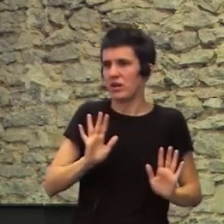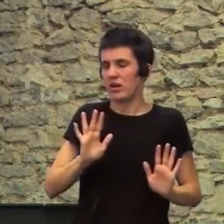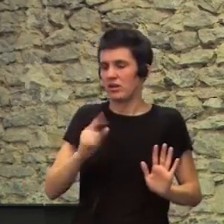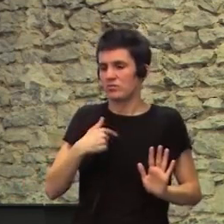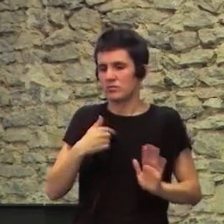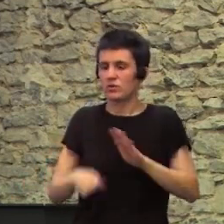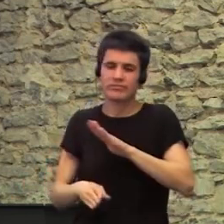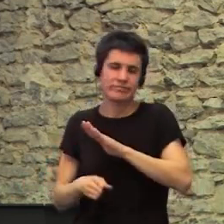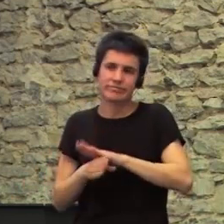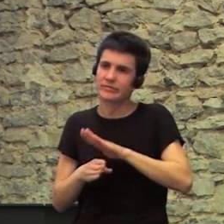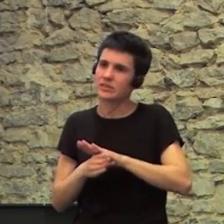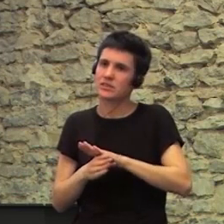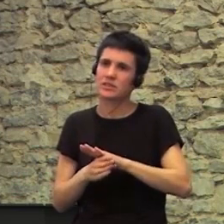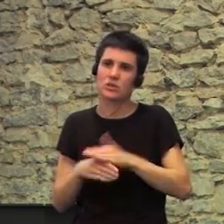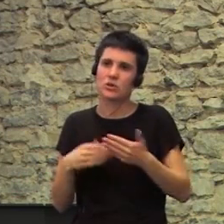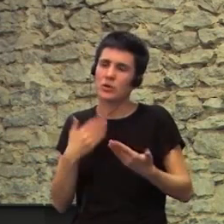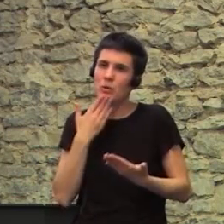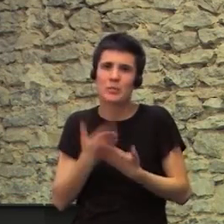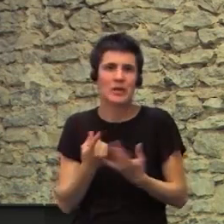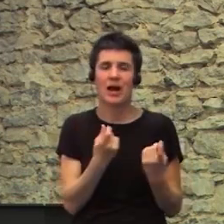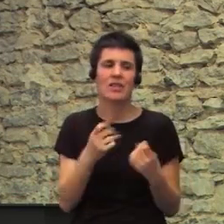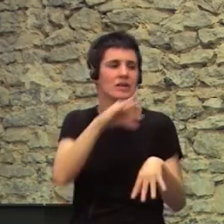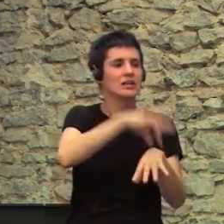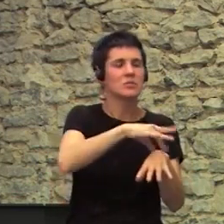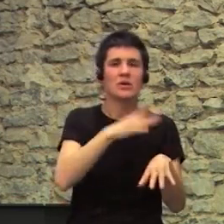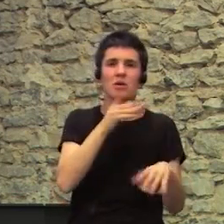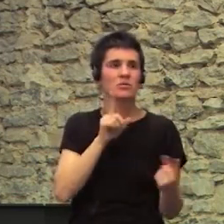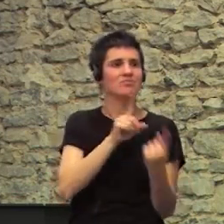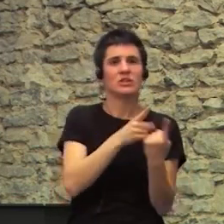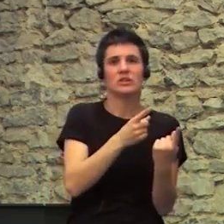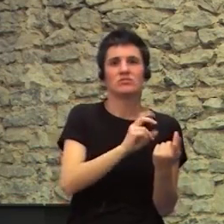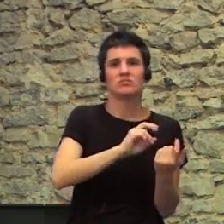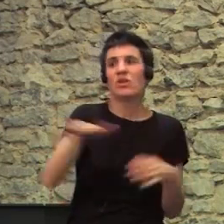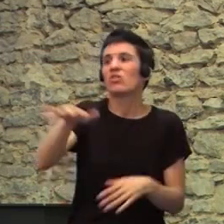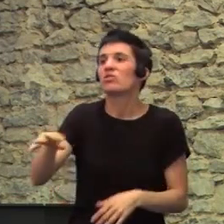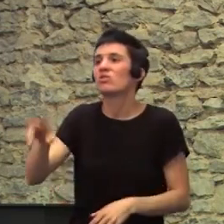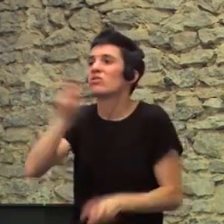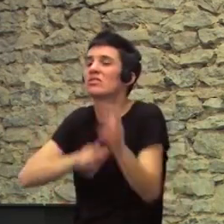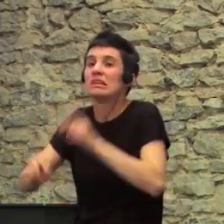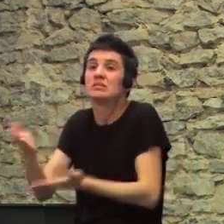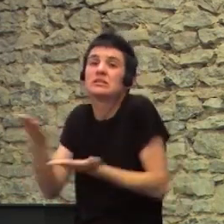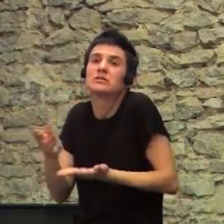Sigo requiriendo el espacio médico porque no entiendo que haya otro lugar donde buscar, ¿no?, respuestas.